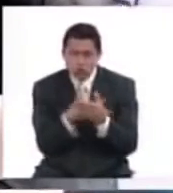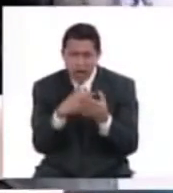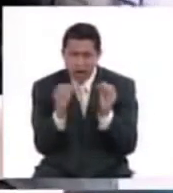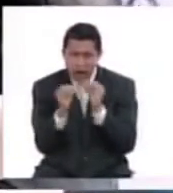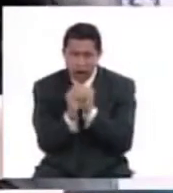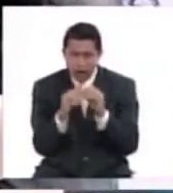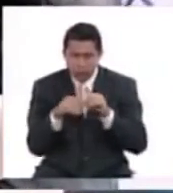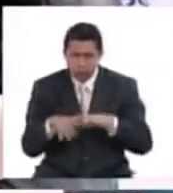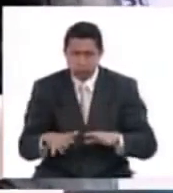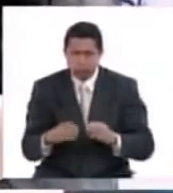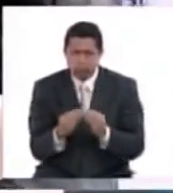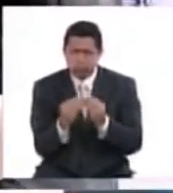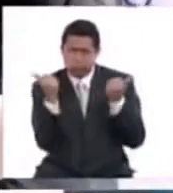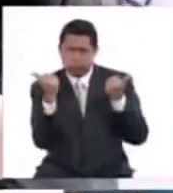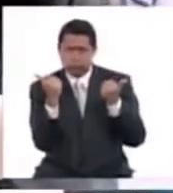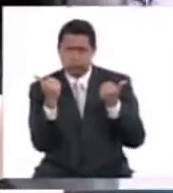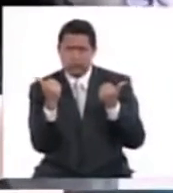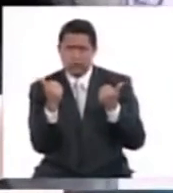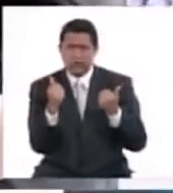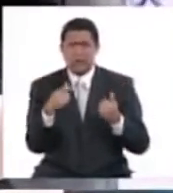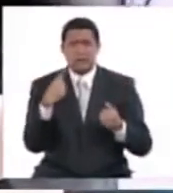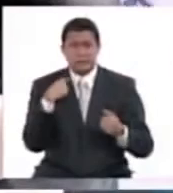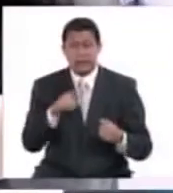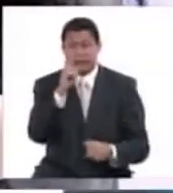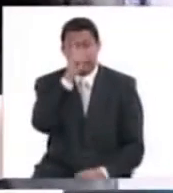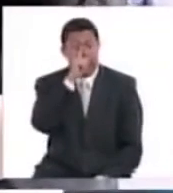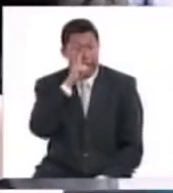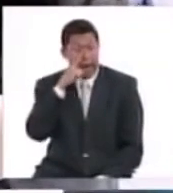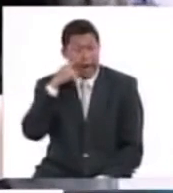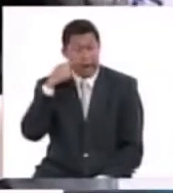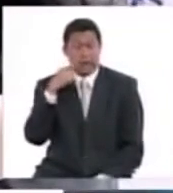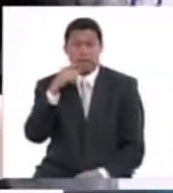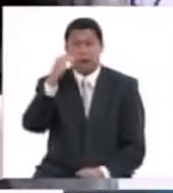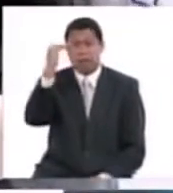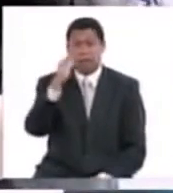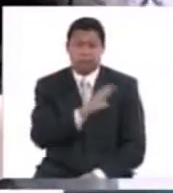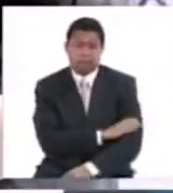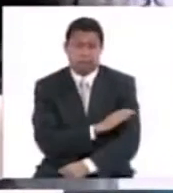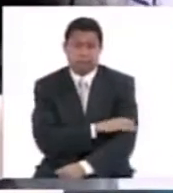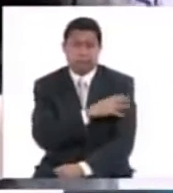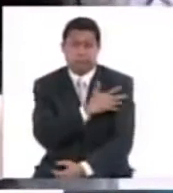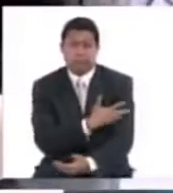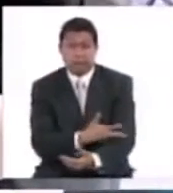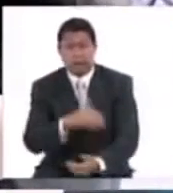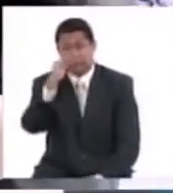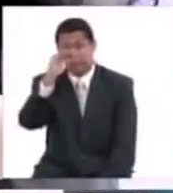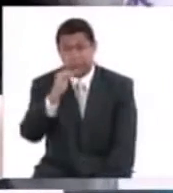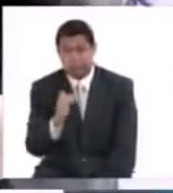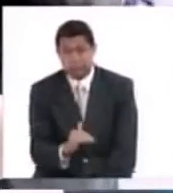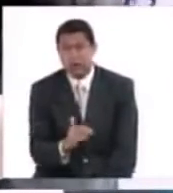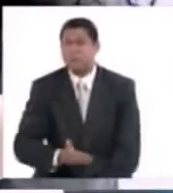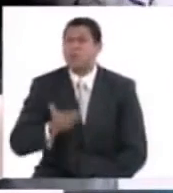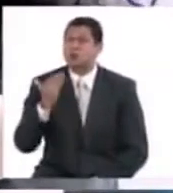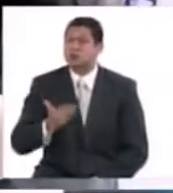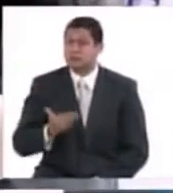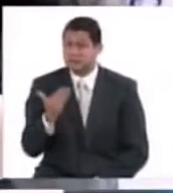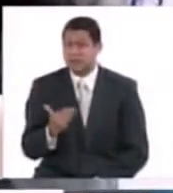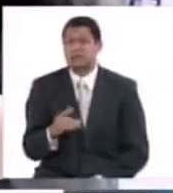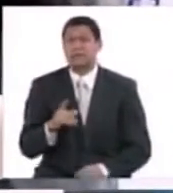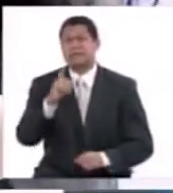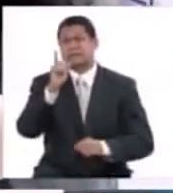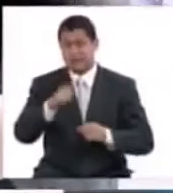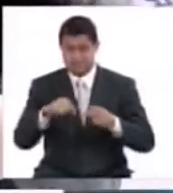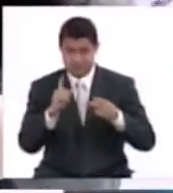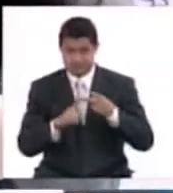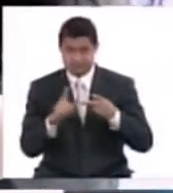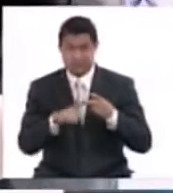reproduce y destruye el glóbulo rojo. Entonces, produce una anemia, un descenso de las cifras de hemoglobina de manera importante. Además,